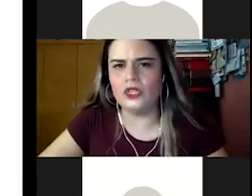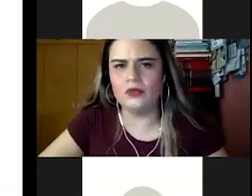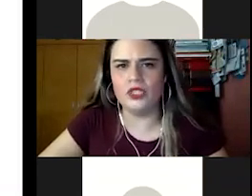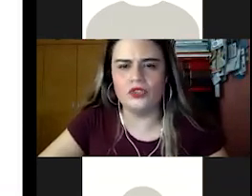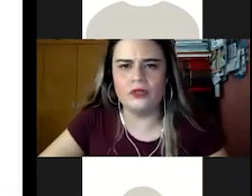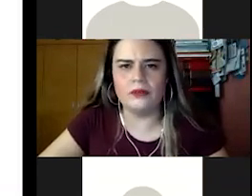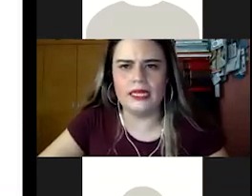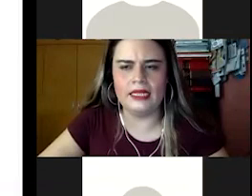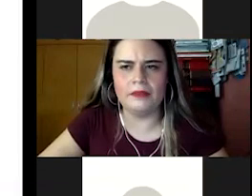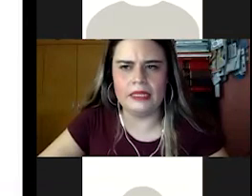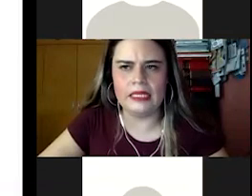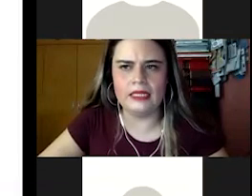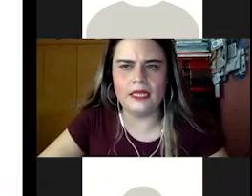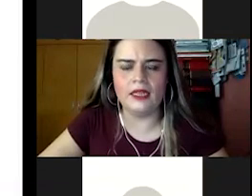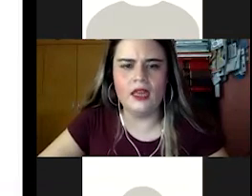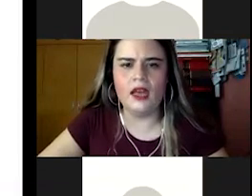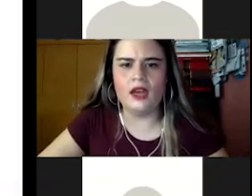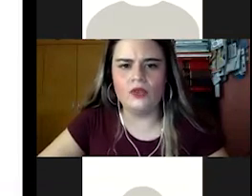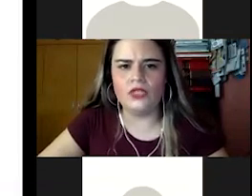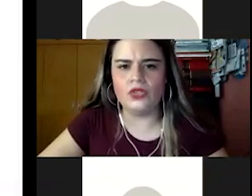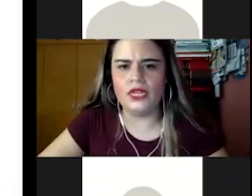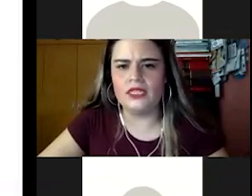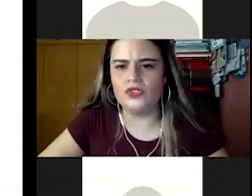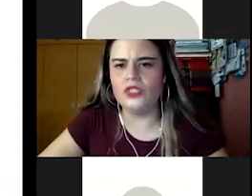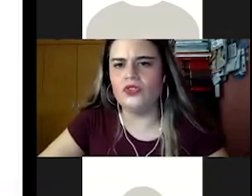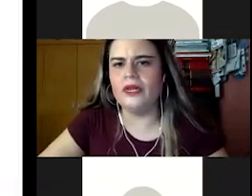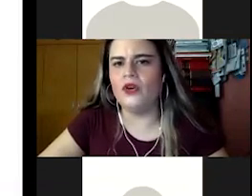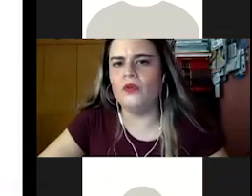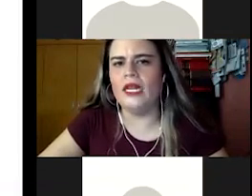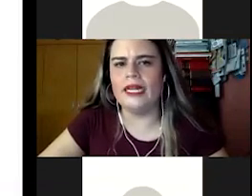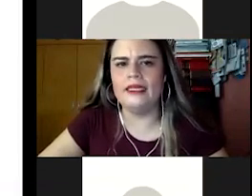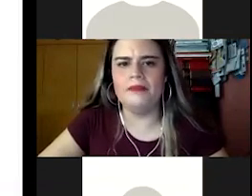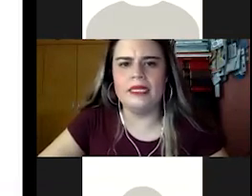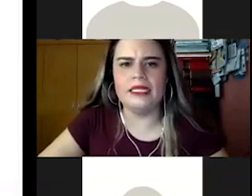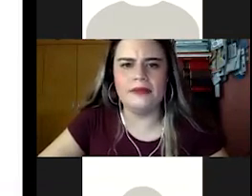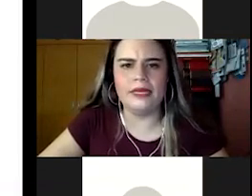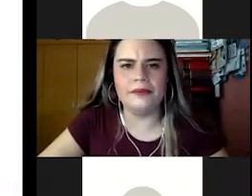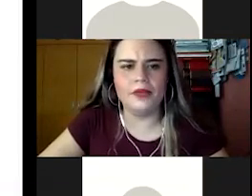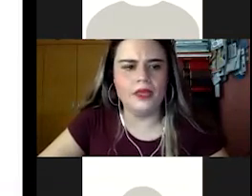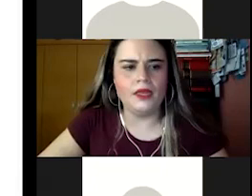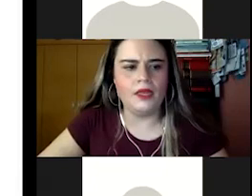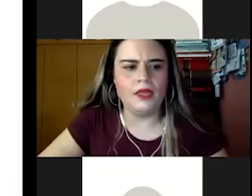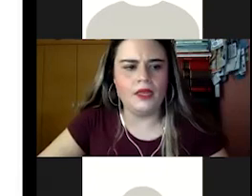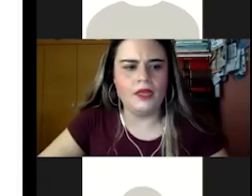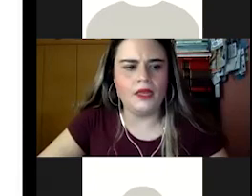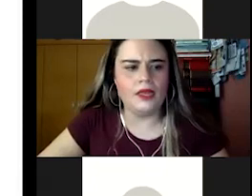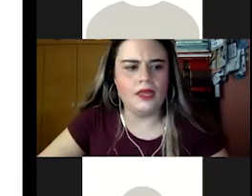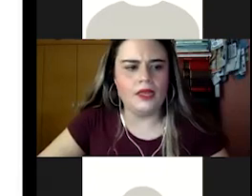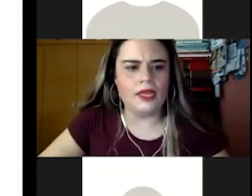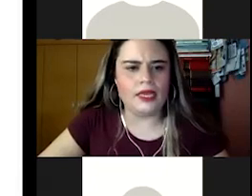ejercicios que hemos hecho de manera independiente algunas organizaciones sobre cómo la gente percibe